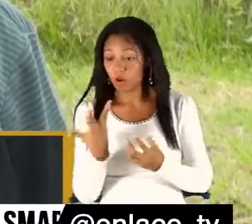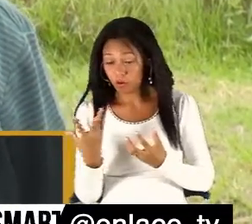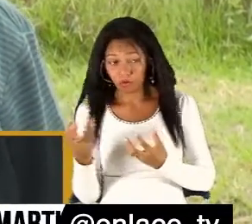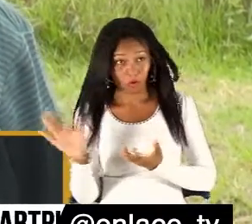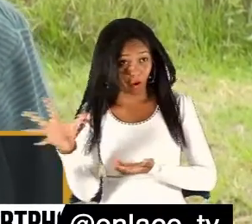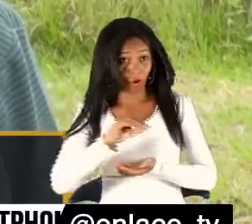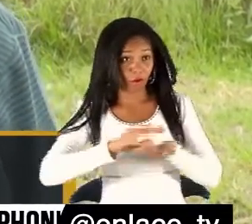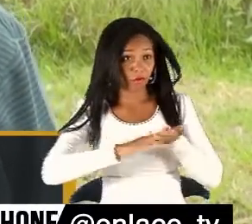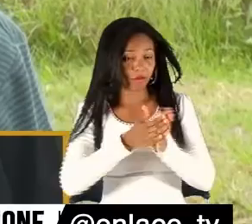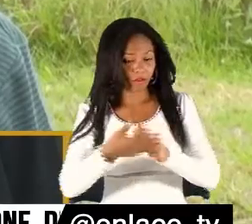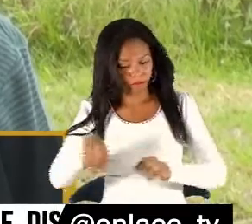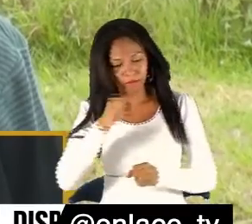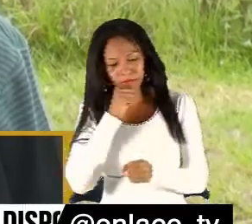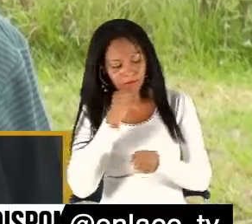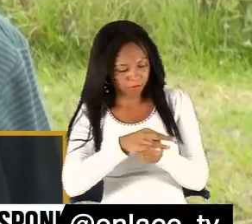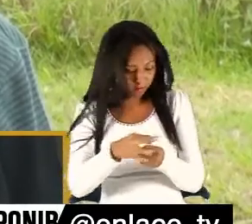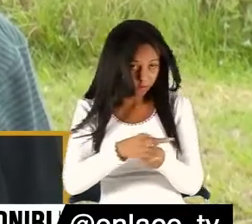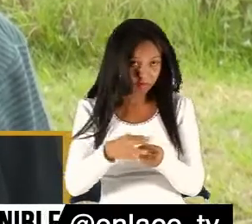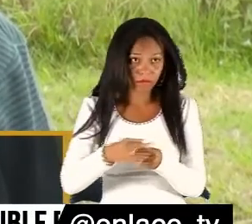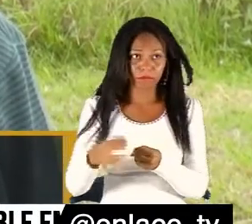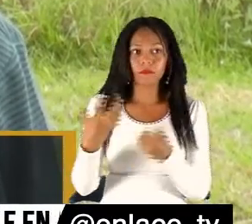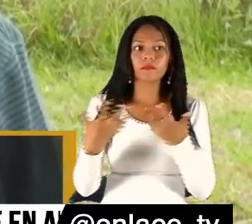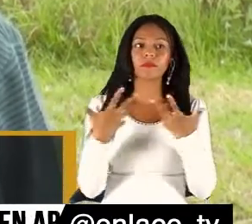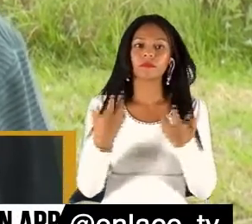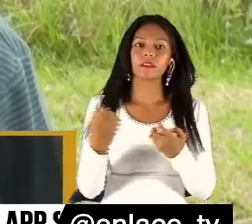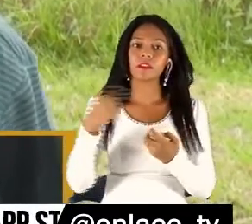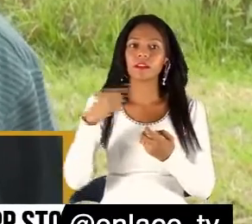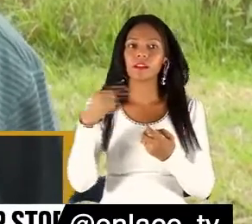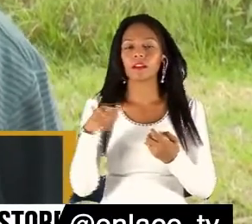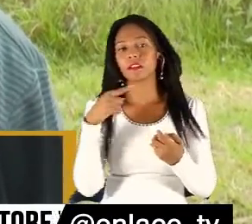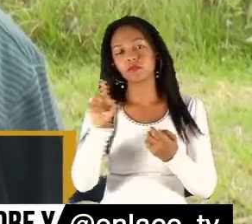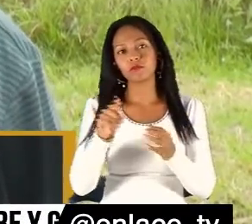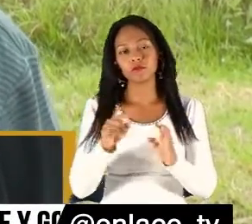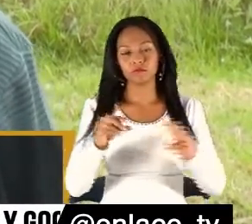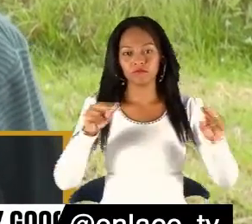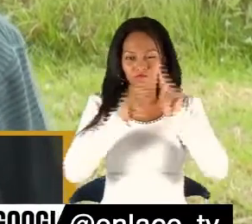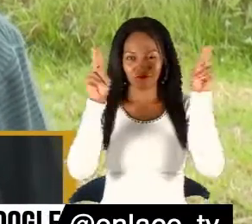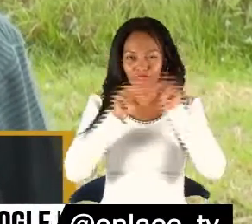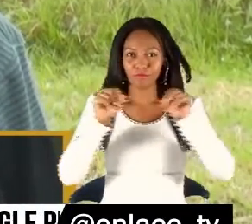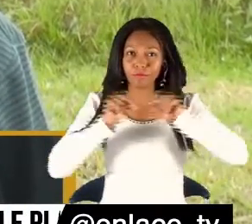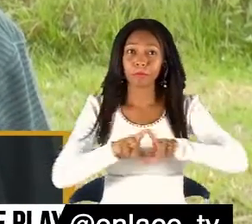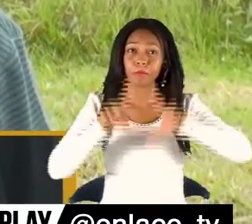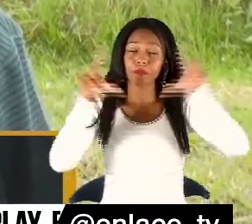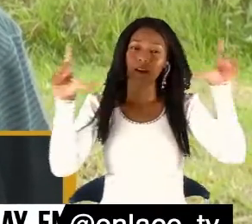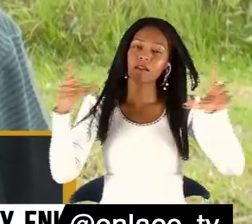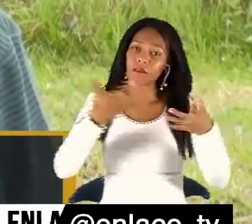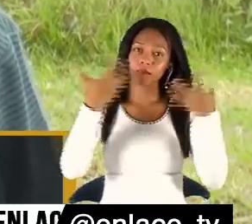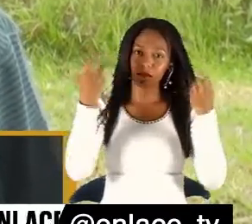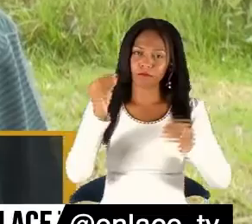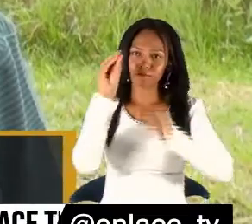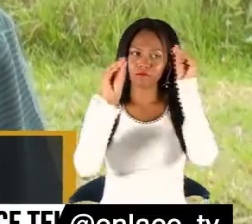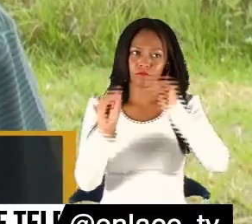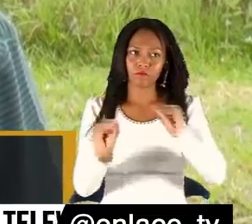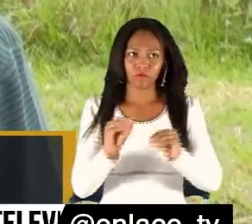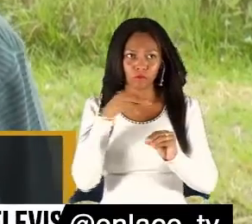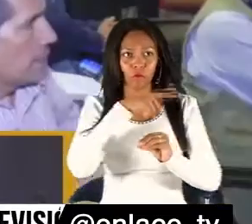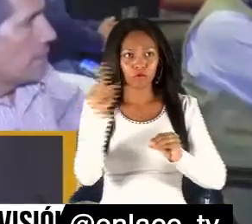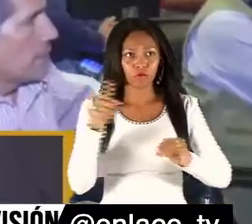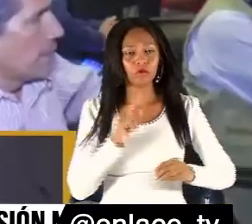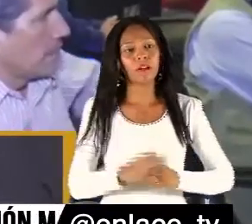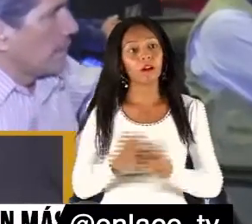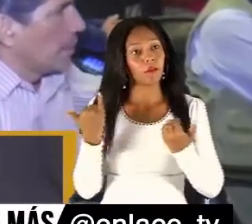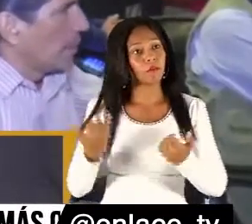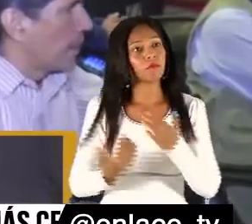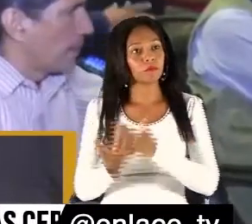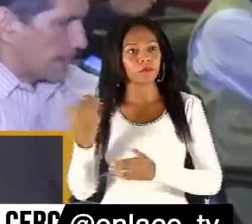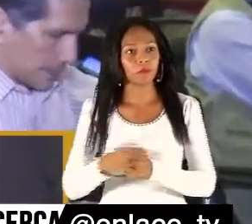Medio piensan constituir una plataforma para la moratoria del fracking o del desarrollo de yacimientos no convencionales de hidrocarburos.